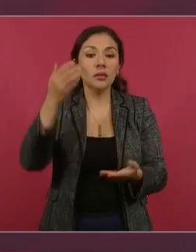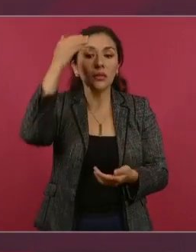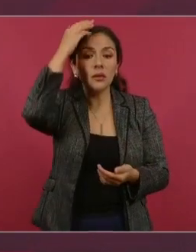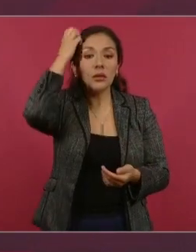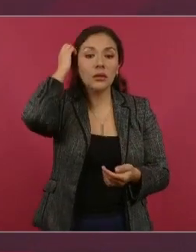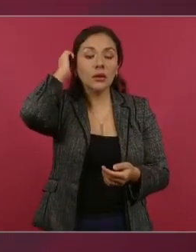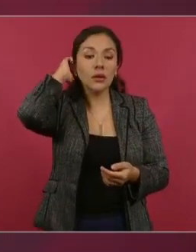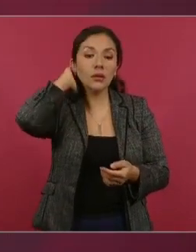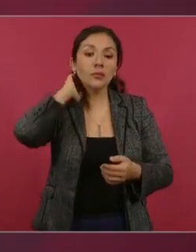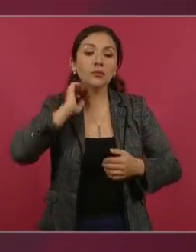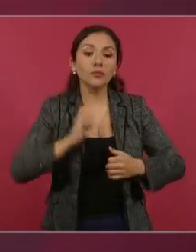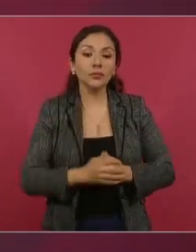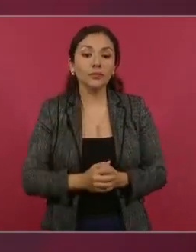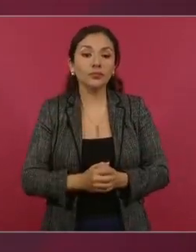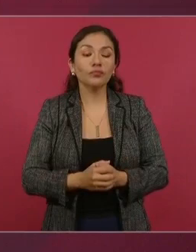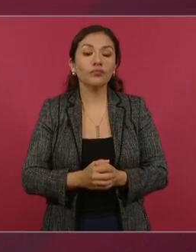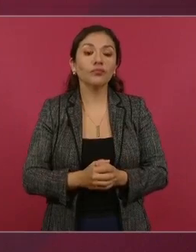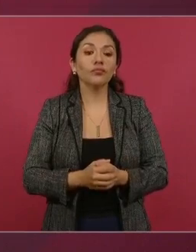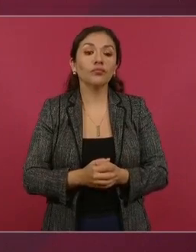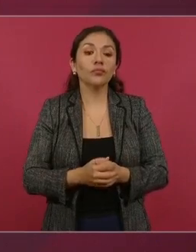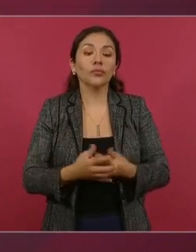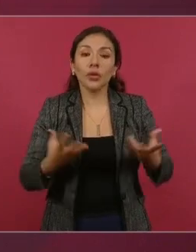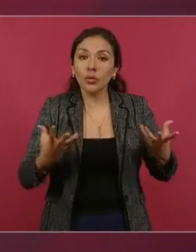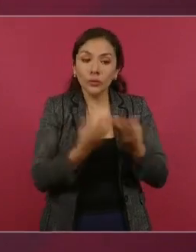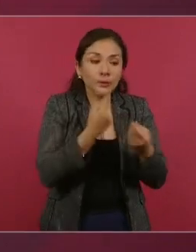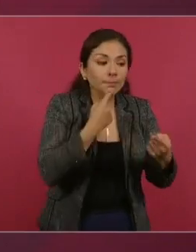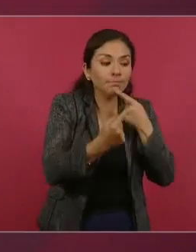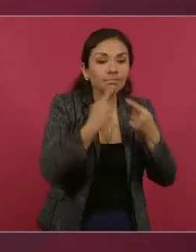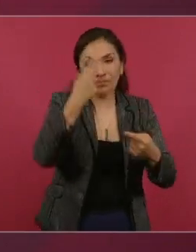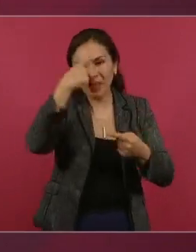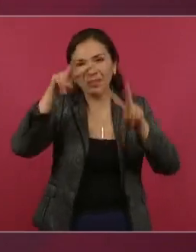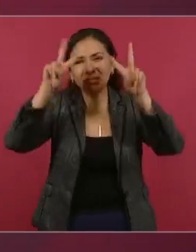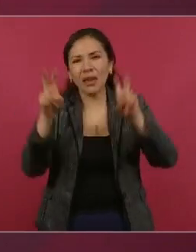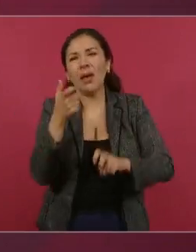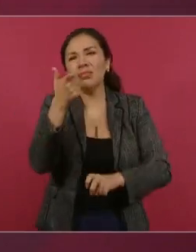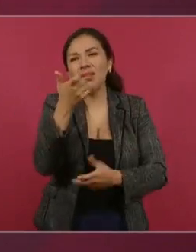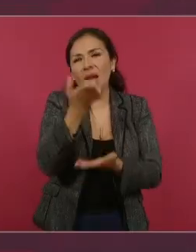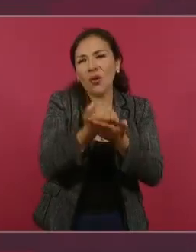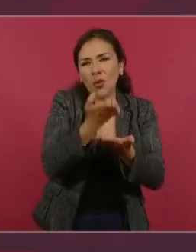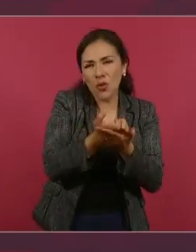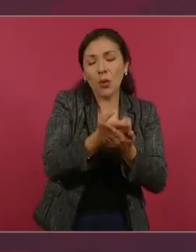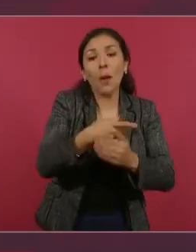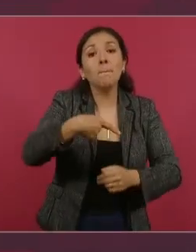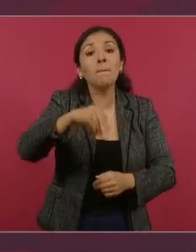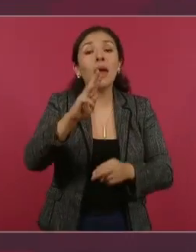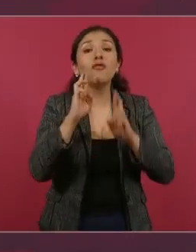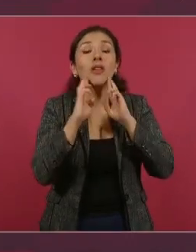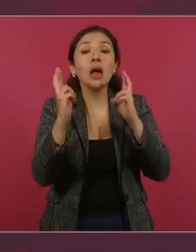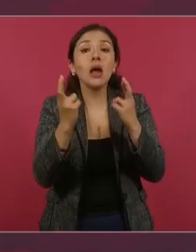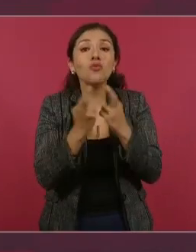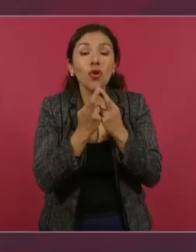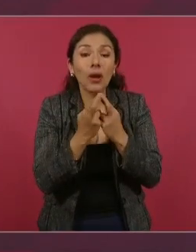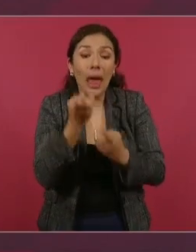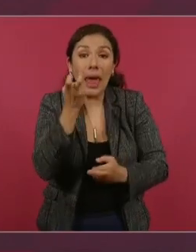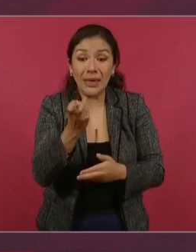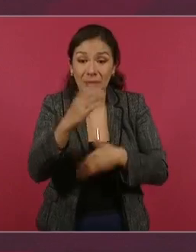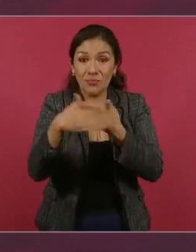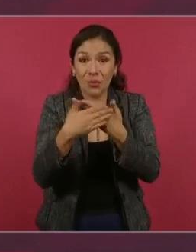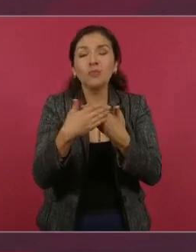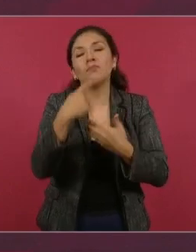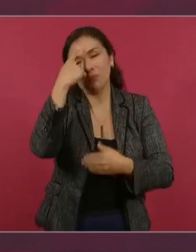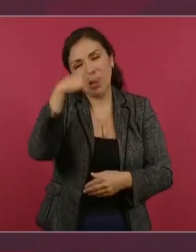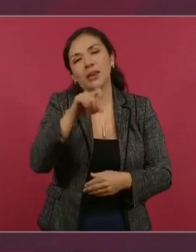y la cooperación económica, pero la reunión es con ese